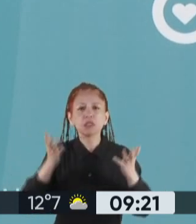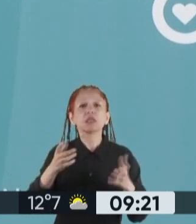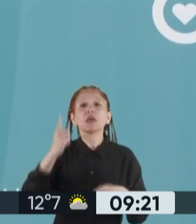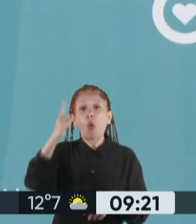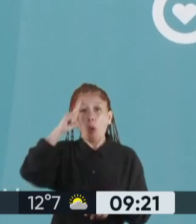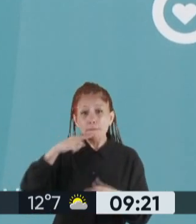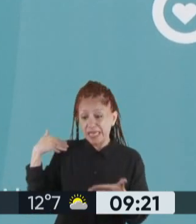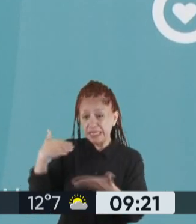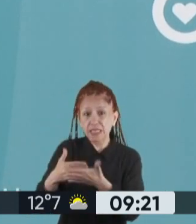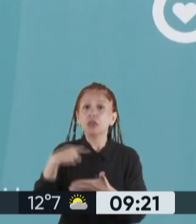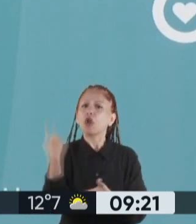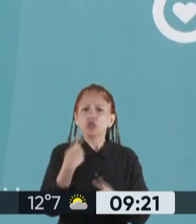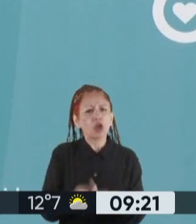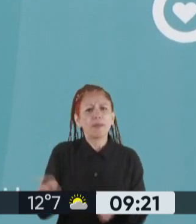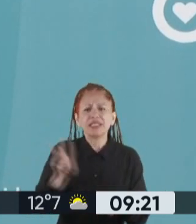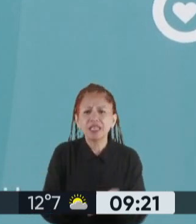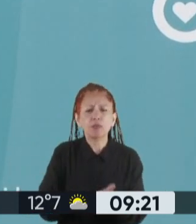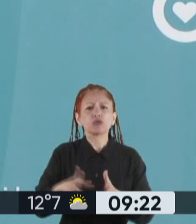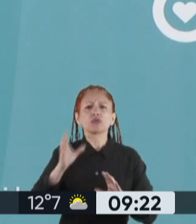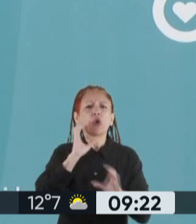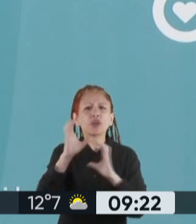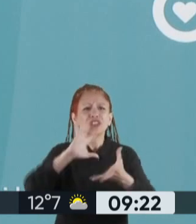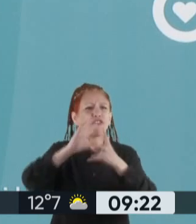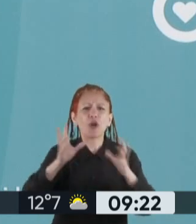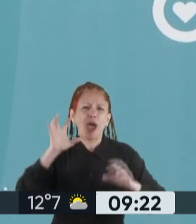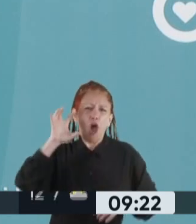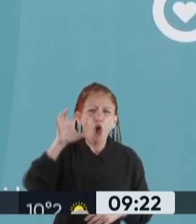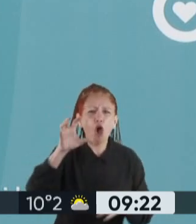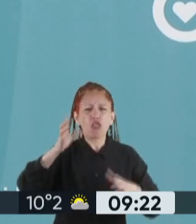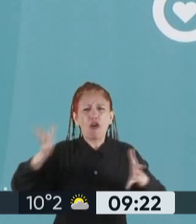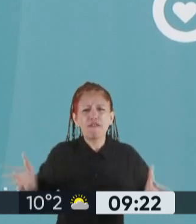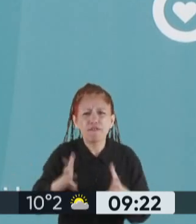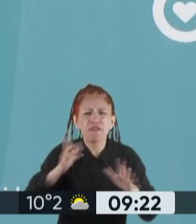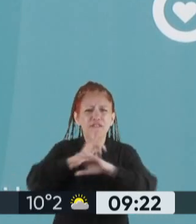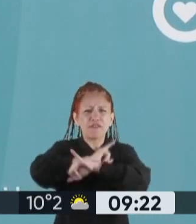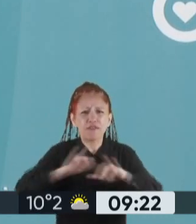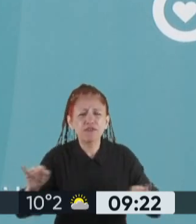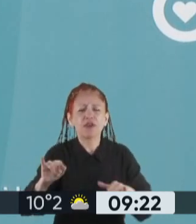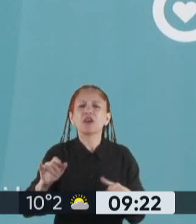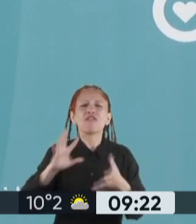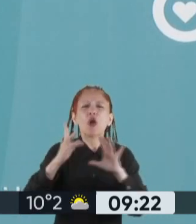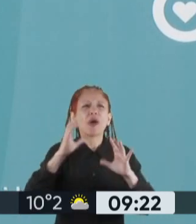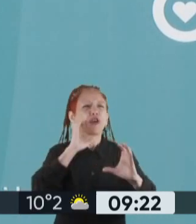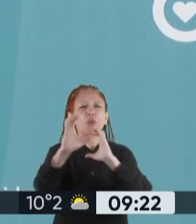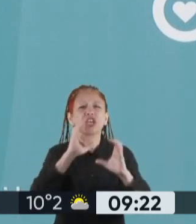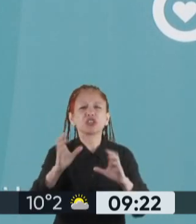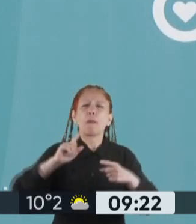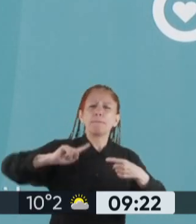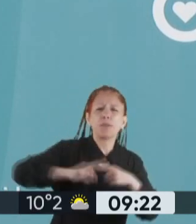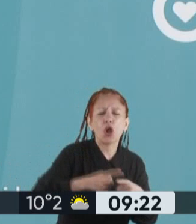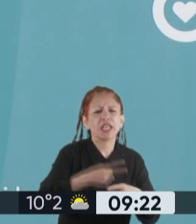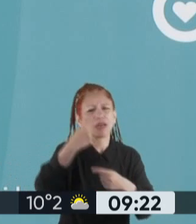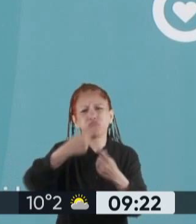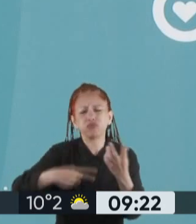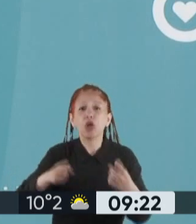que los discursos de odio y que la estigmatización y que la persecución judicial, política, comunicacional que se lleva adelante contra